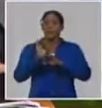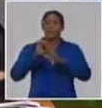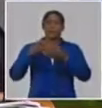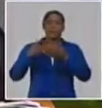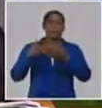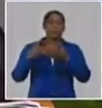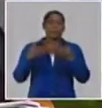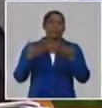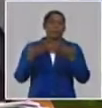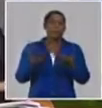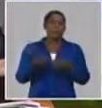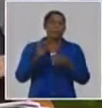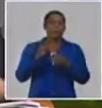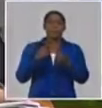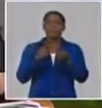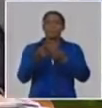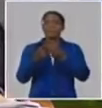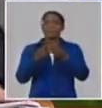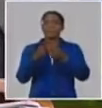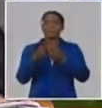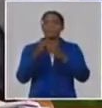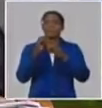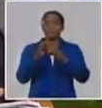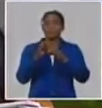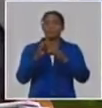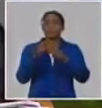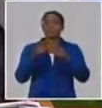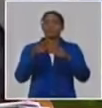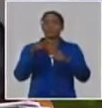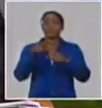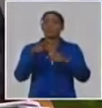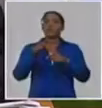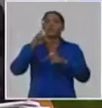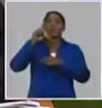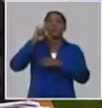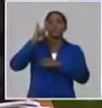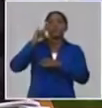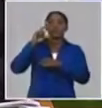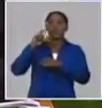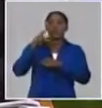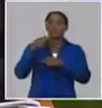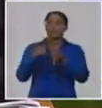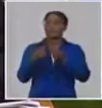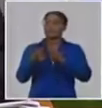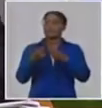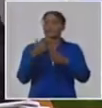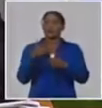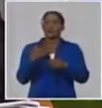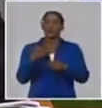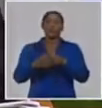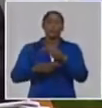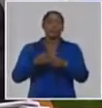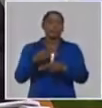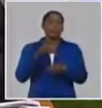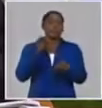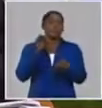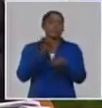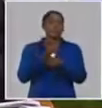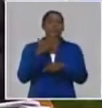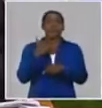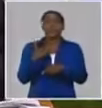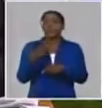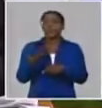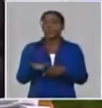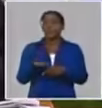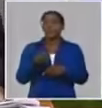mercado mayorista, en este caso un mercado mayorista en moneda libremente convertible. ¿Cómo se ha concebido, cómo va a comenzar